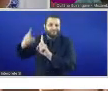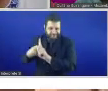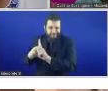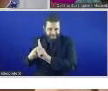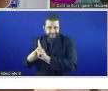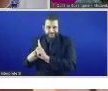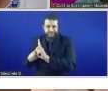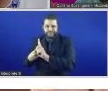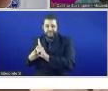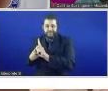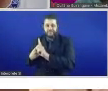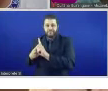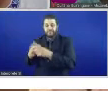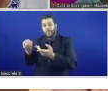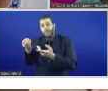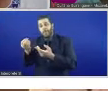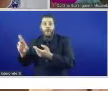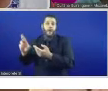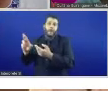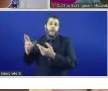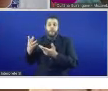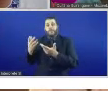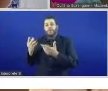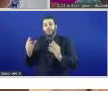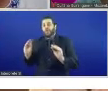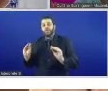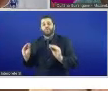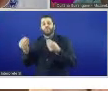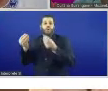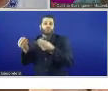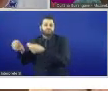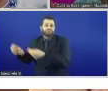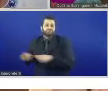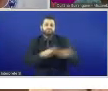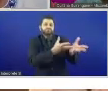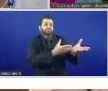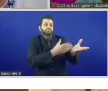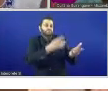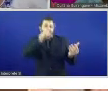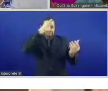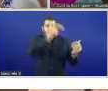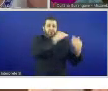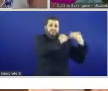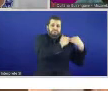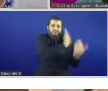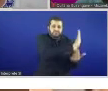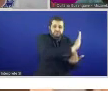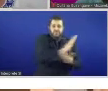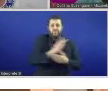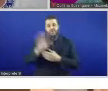veces, adolescentes a personas mayores, los padres están